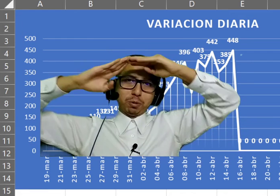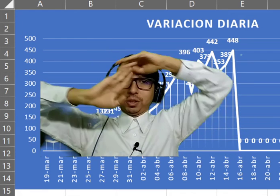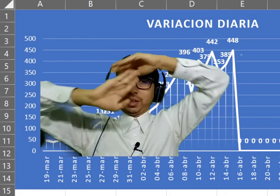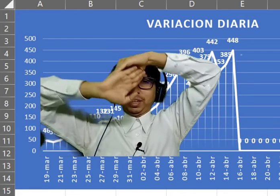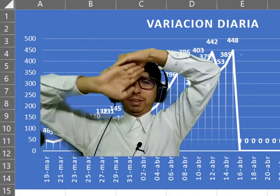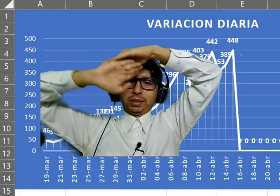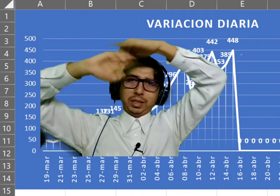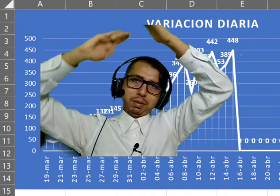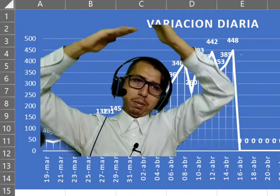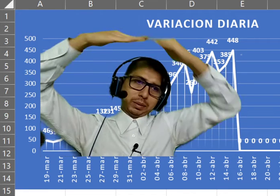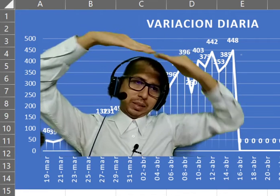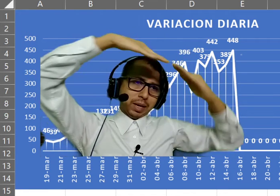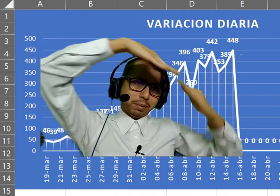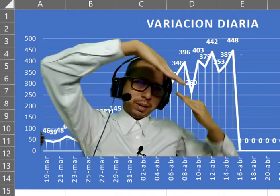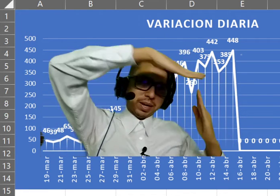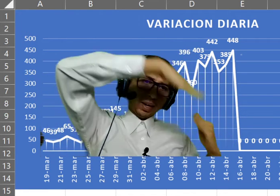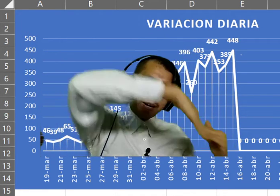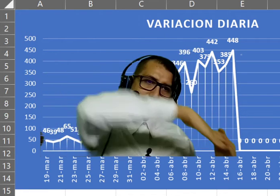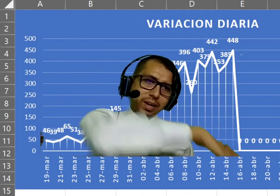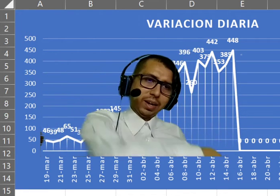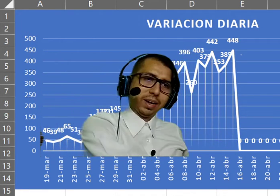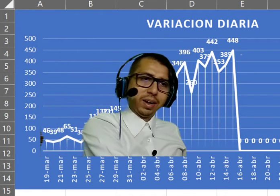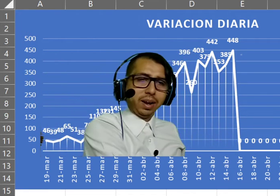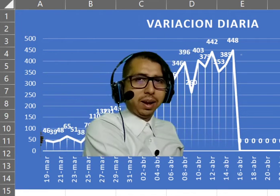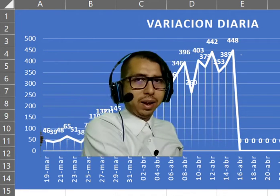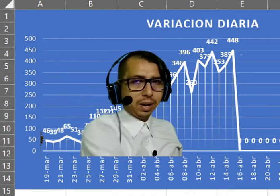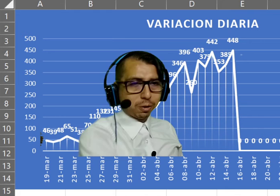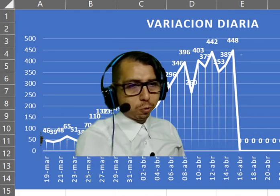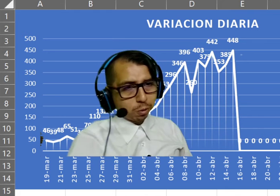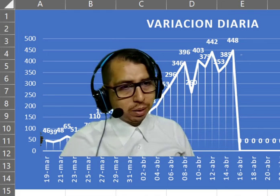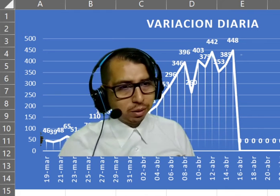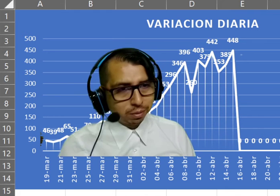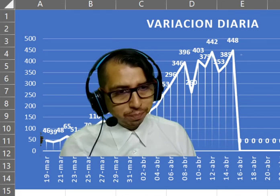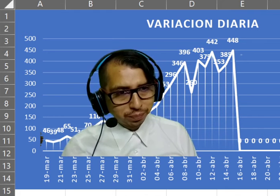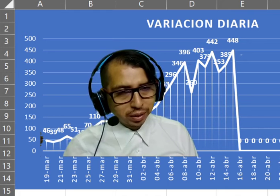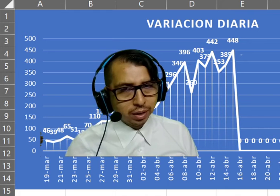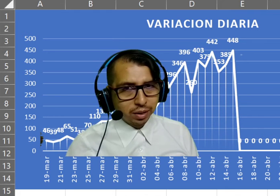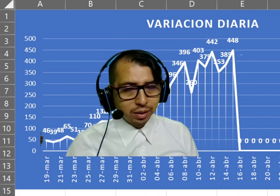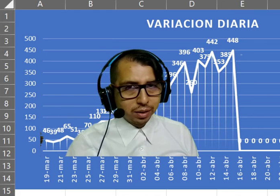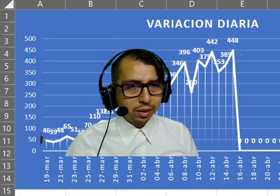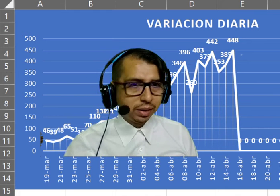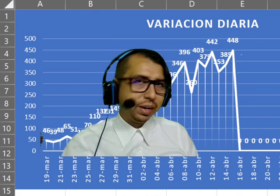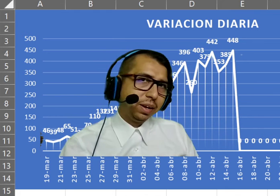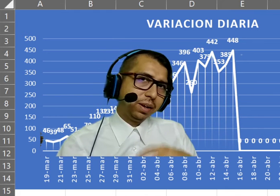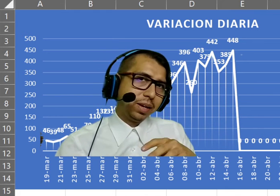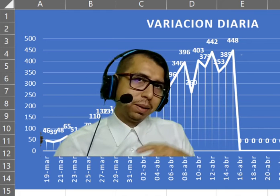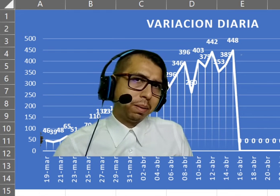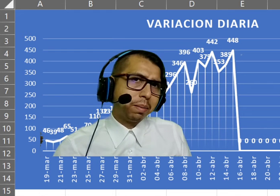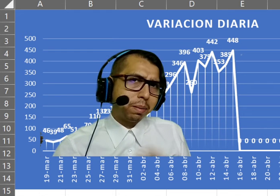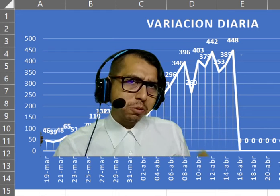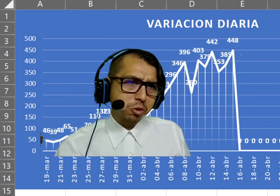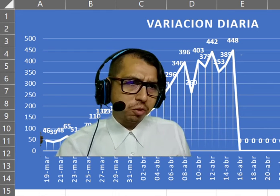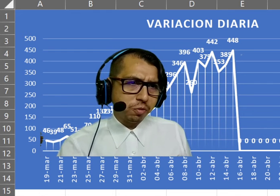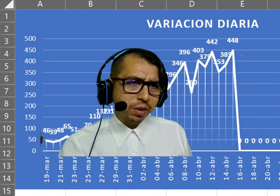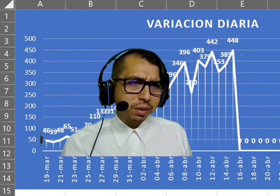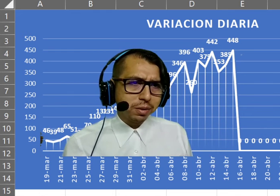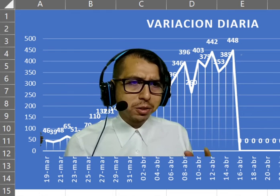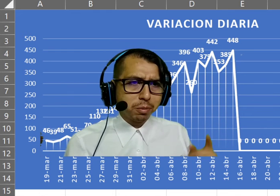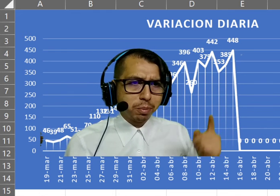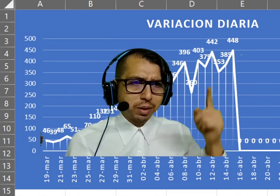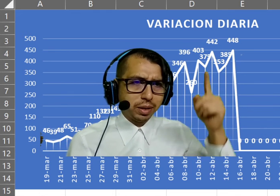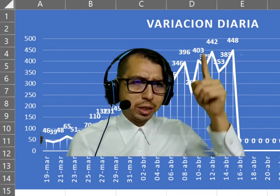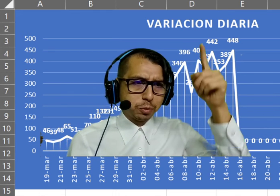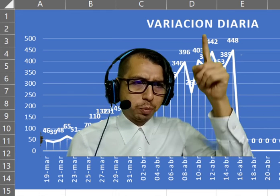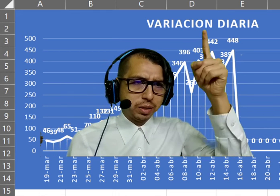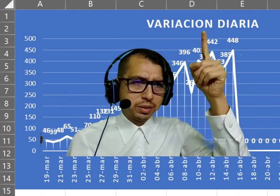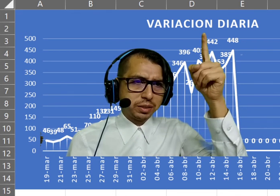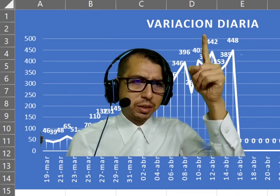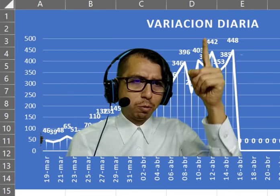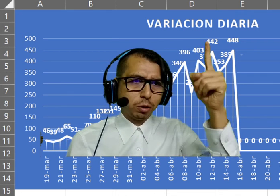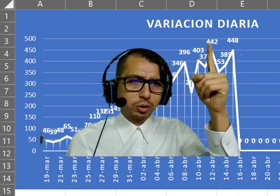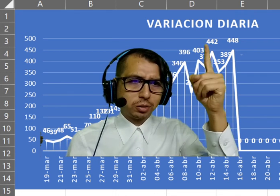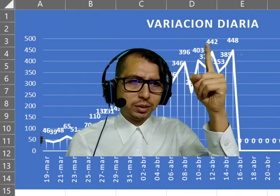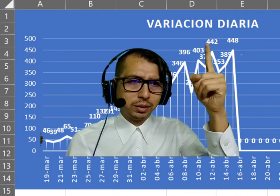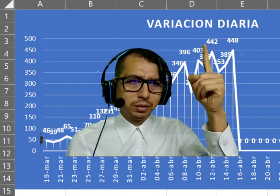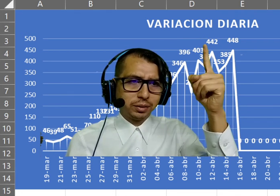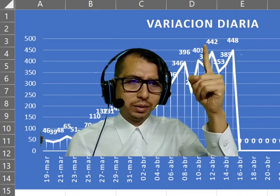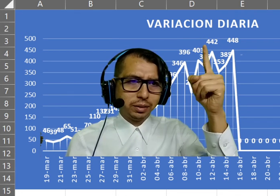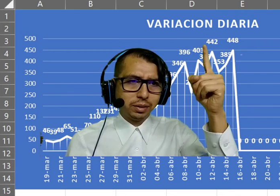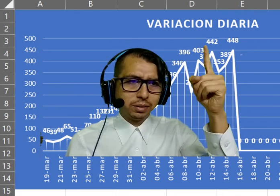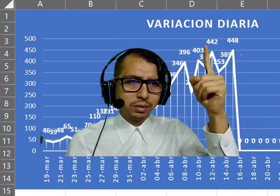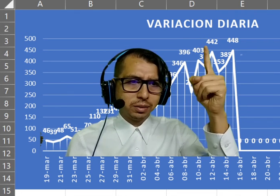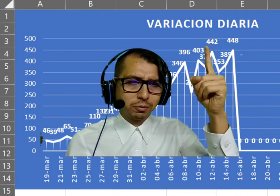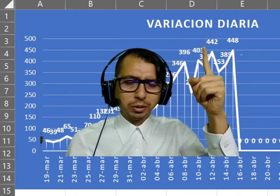era el punto de donde ya iba a empezar a bajar la curva, ¿no? Y llevábamos confiados, ¿no? Porque después de este